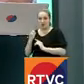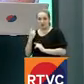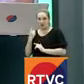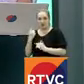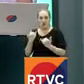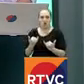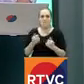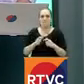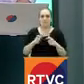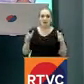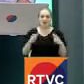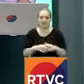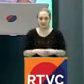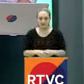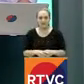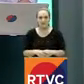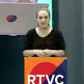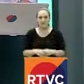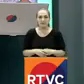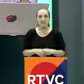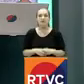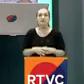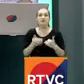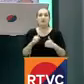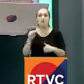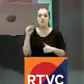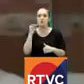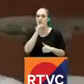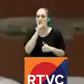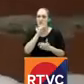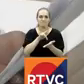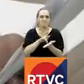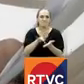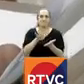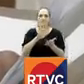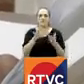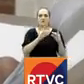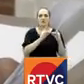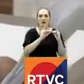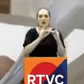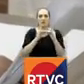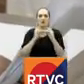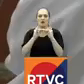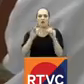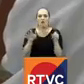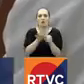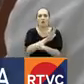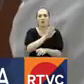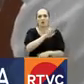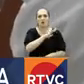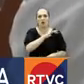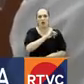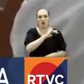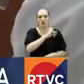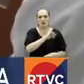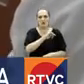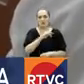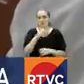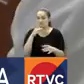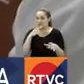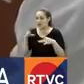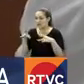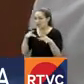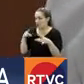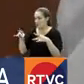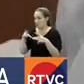Y se decretó la alerta roja hospitalaria en Cali. La medida fue tomada debido al alarmante incremento de casos de COVID-19. La capital del